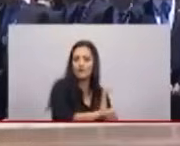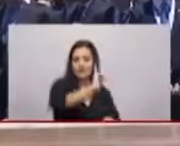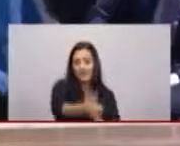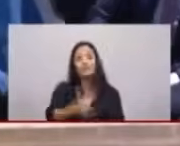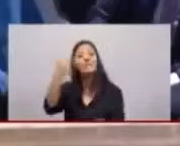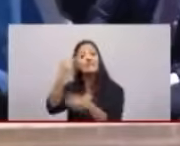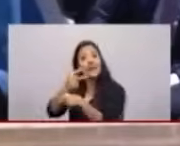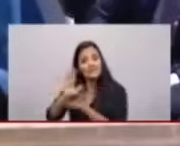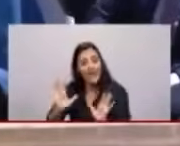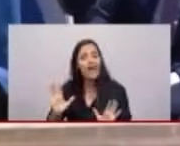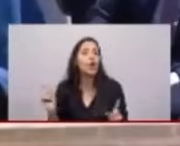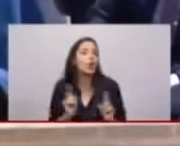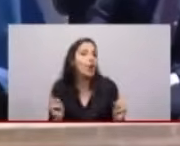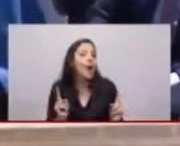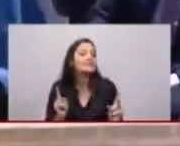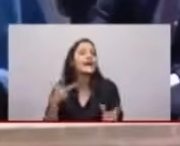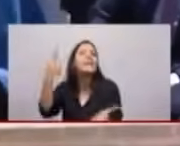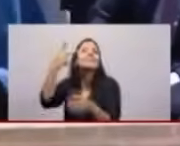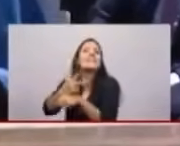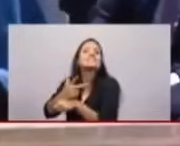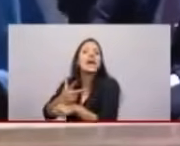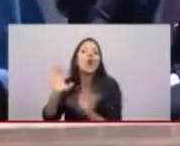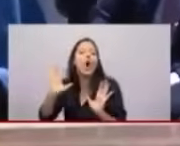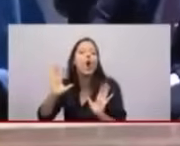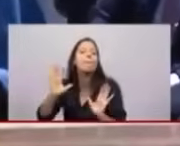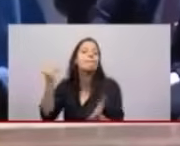país alcanza casi el 43%. Son